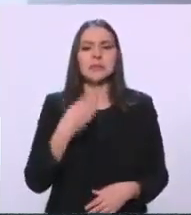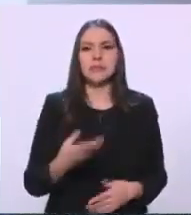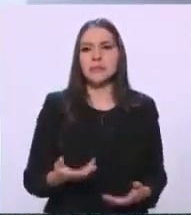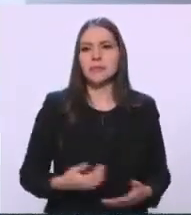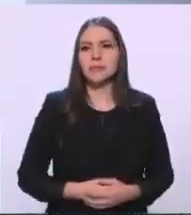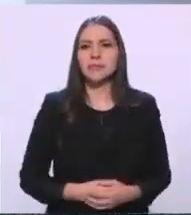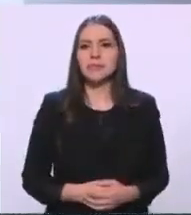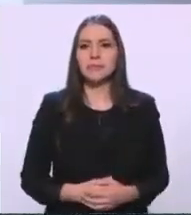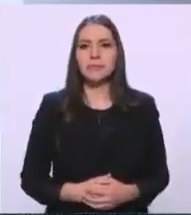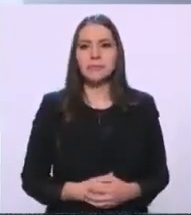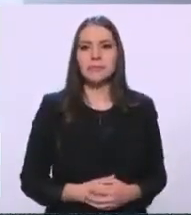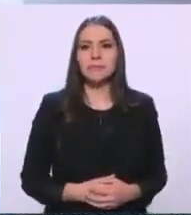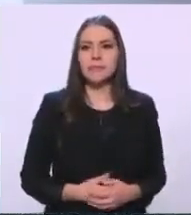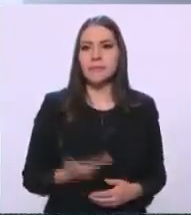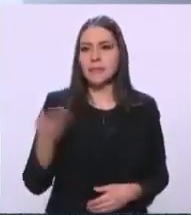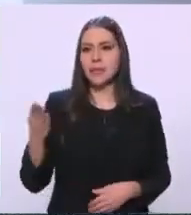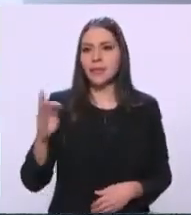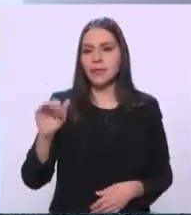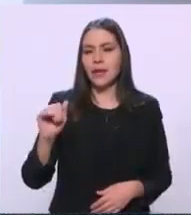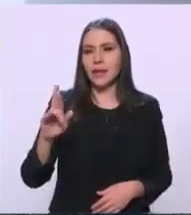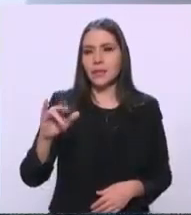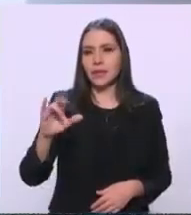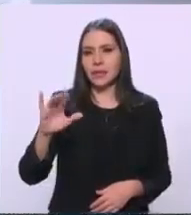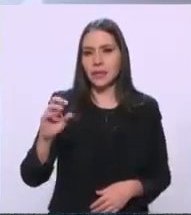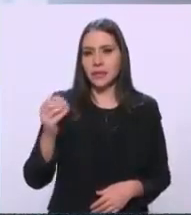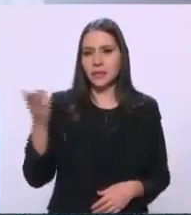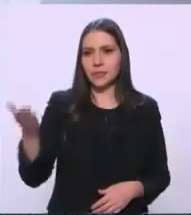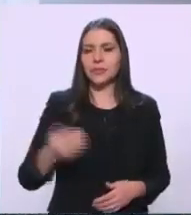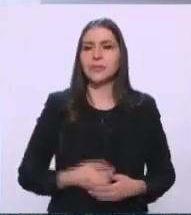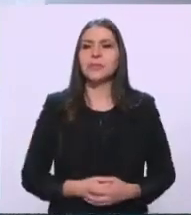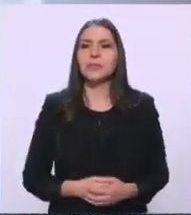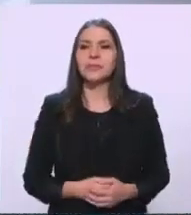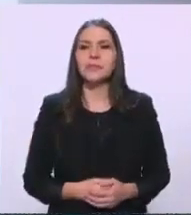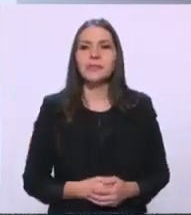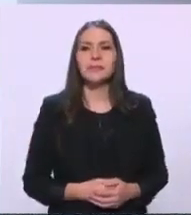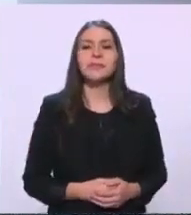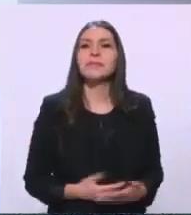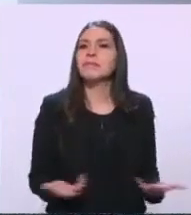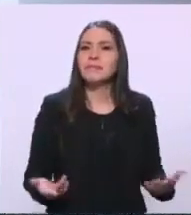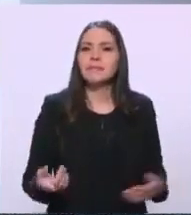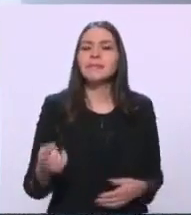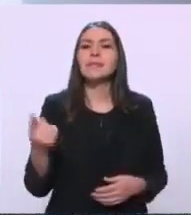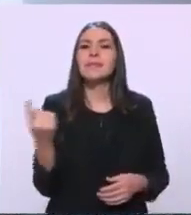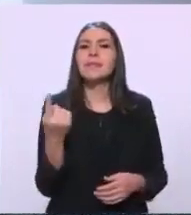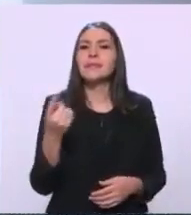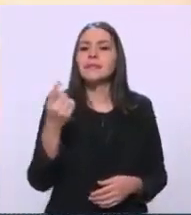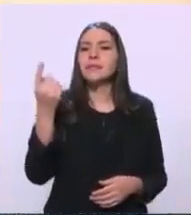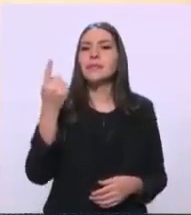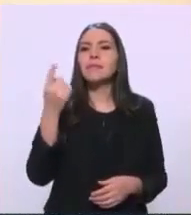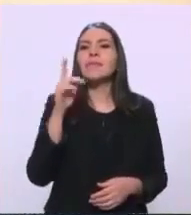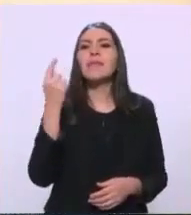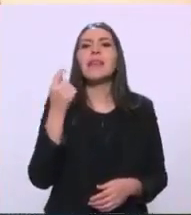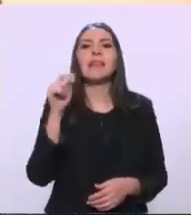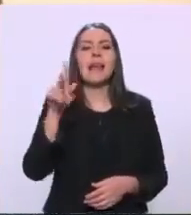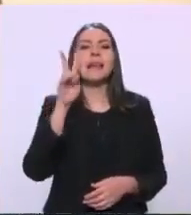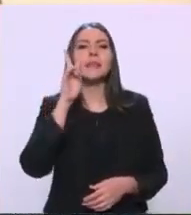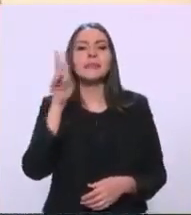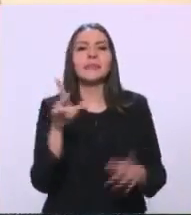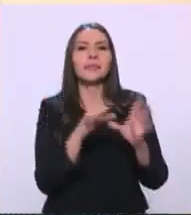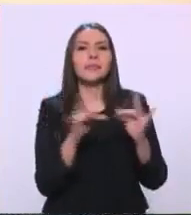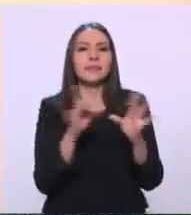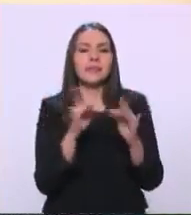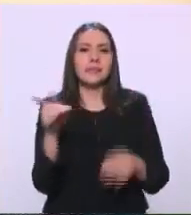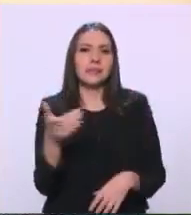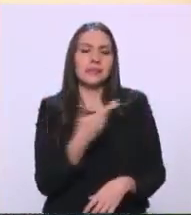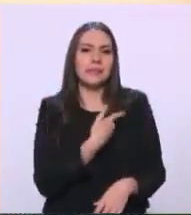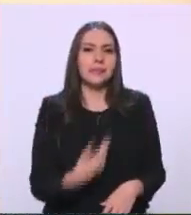Fabricio, ¿andas por ahí? Sí, aquí estoy. Pues cuéntanos, ¿cómo lo viste tú? Sí, yo creo que es,